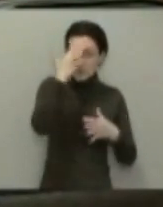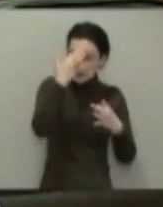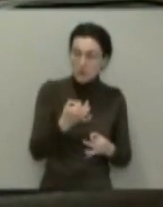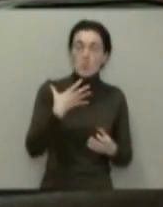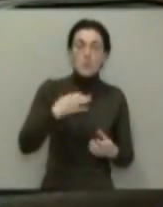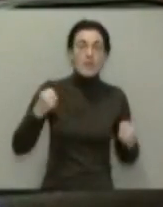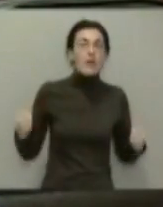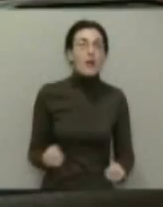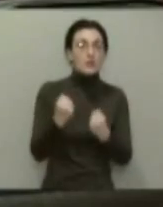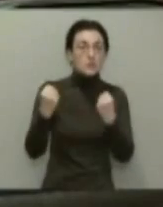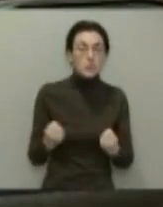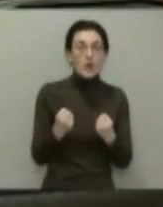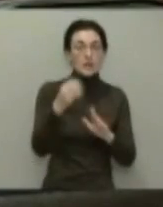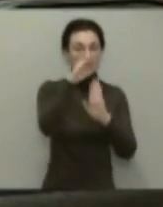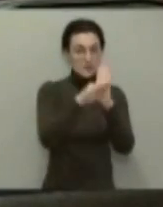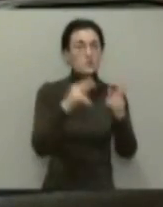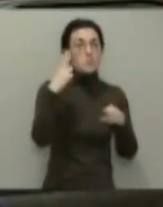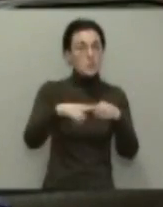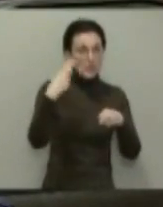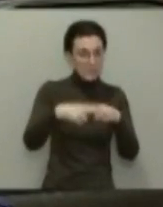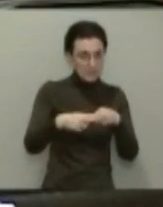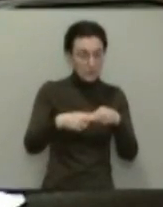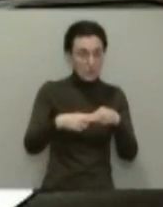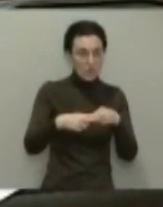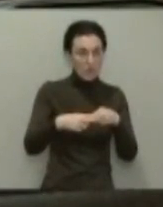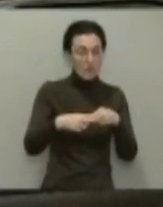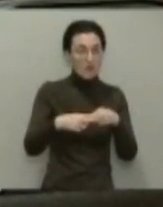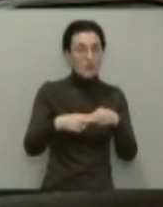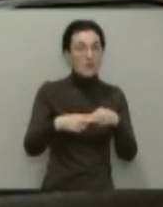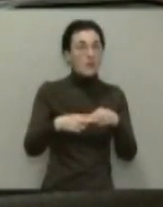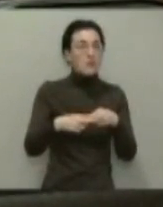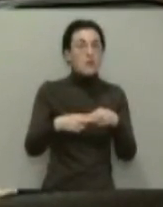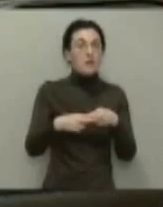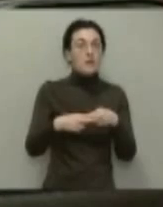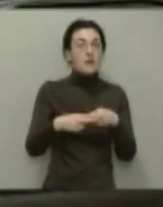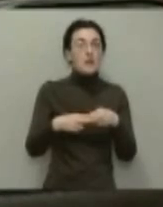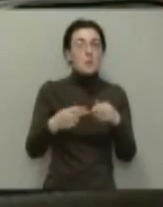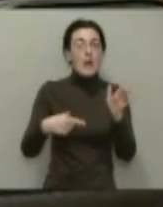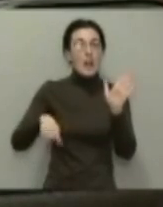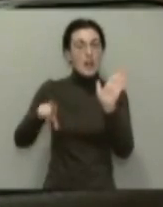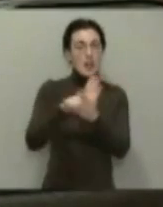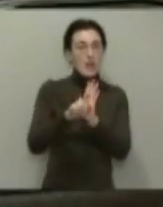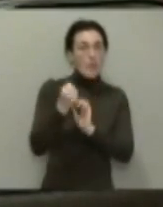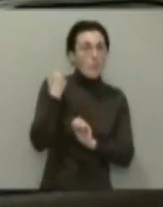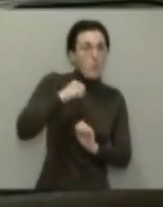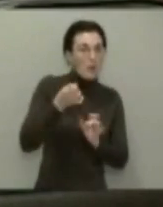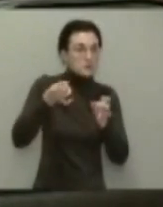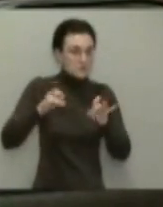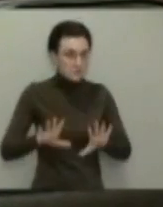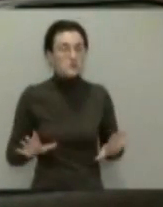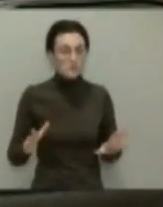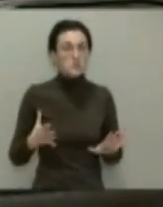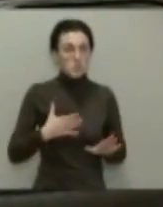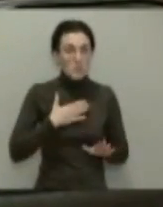puede actuar con criterio político sin salirse en absoluto del marco de la legalidad vigente, porque yo creo que